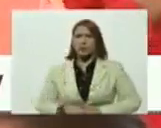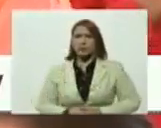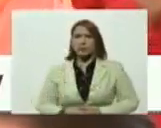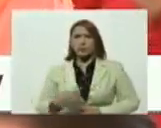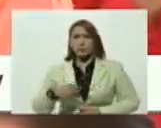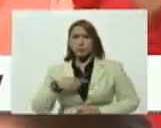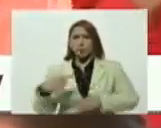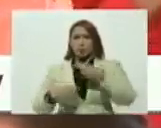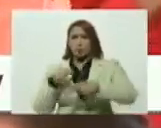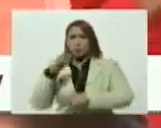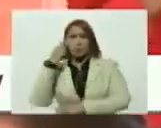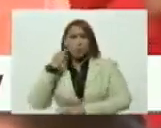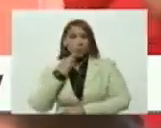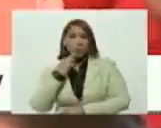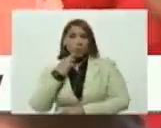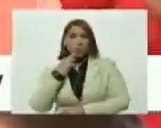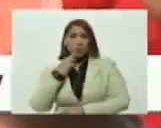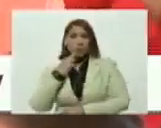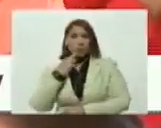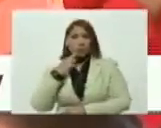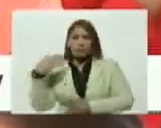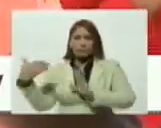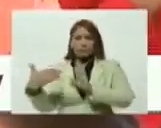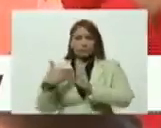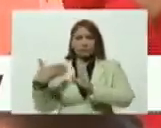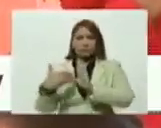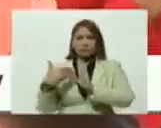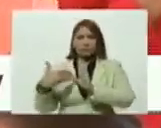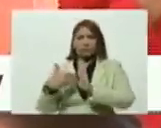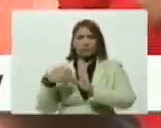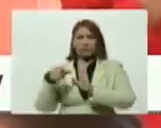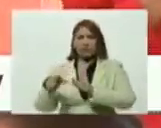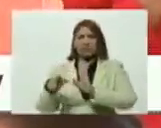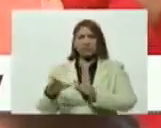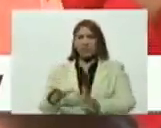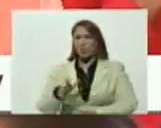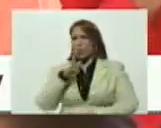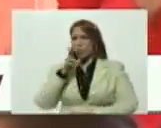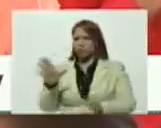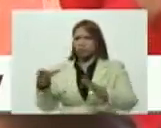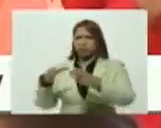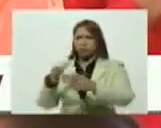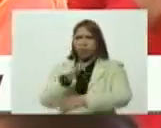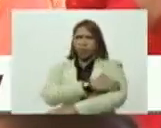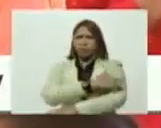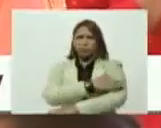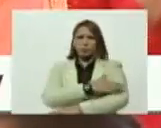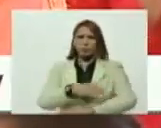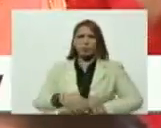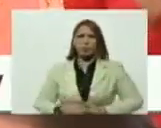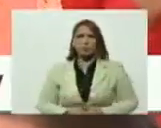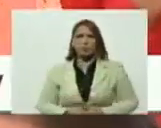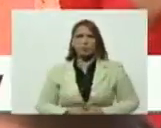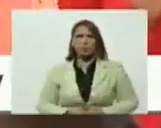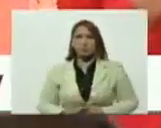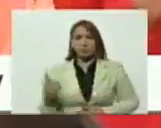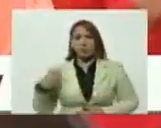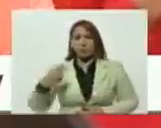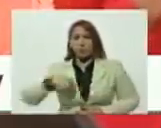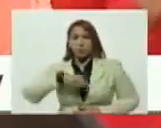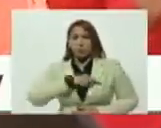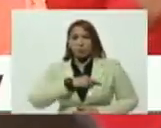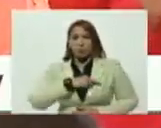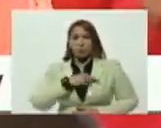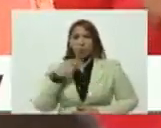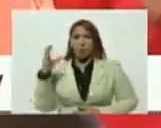nuestra revolución bolivariana que ha sido tan atacada por ese majunchismo y por esa oposición tan rancia que tenemos nosotros en